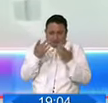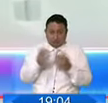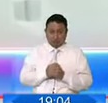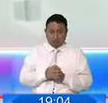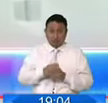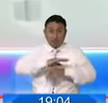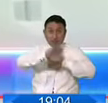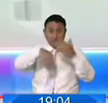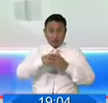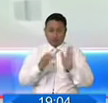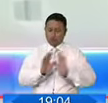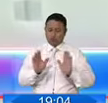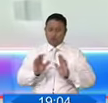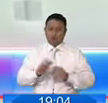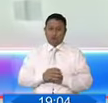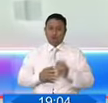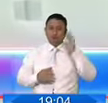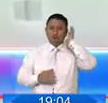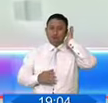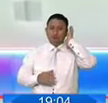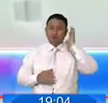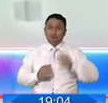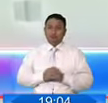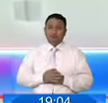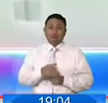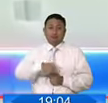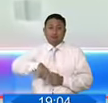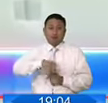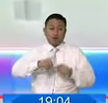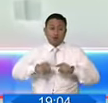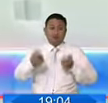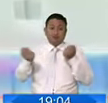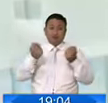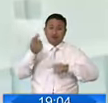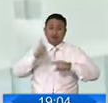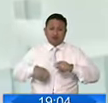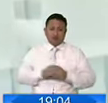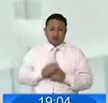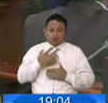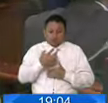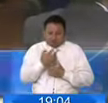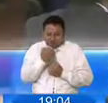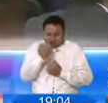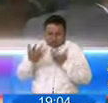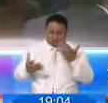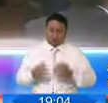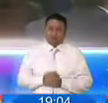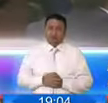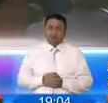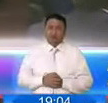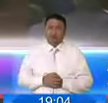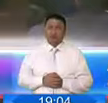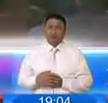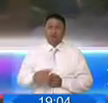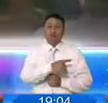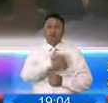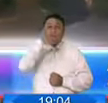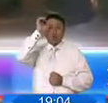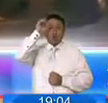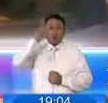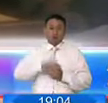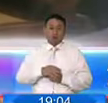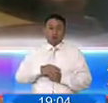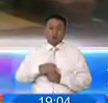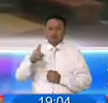estamos diciendo son todos 200 casos que no saben manejar el poder y de jóvenes amargura catalogaba a estas expresiones como